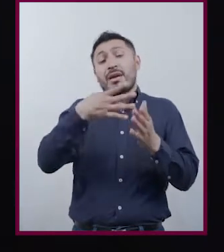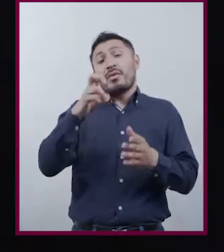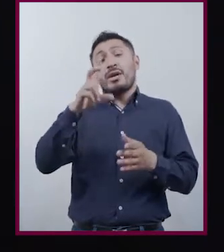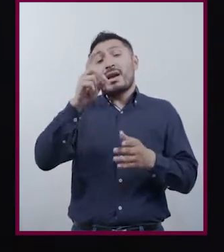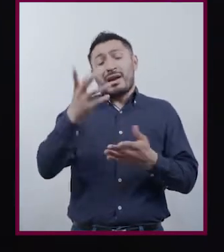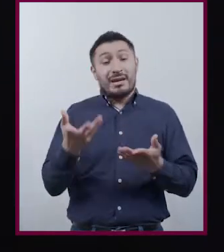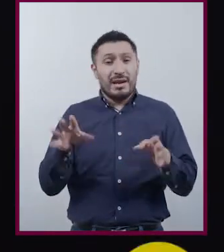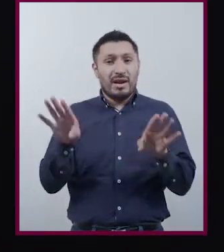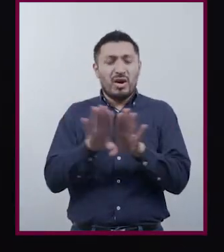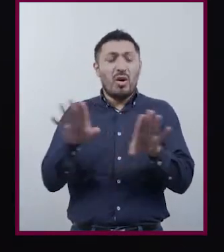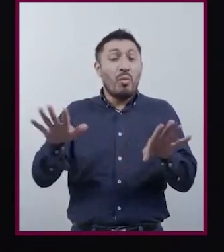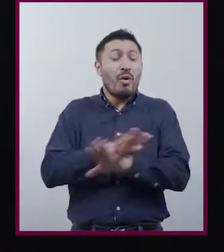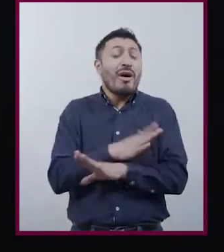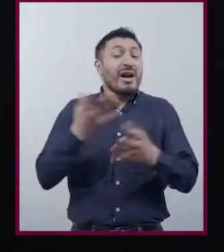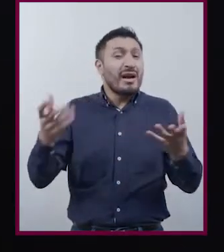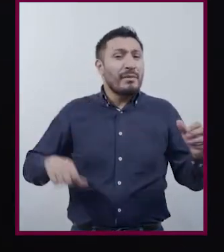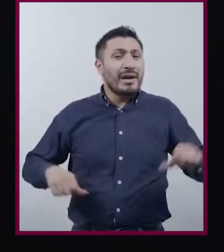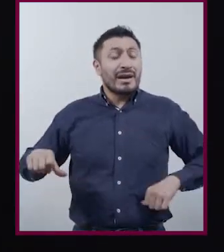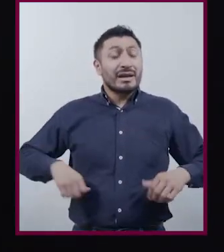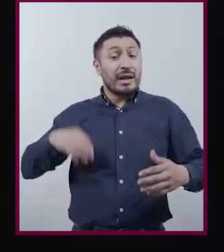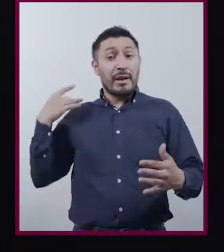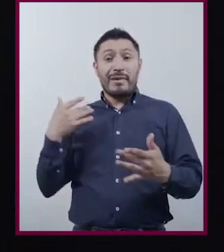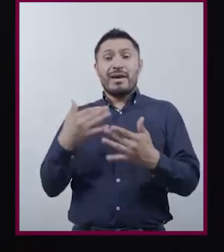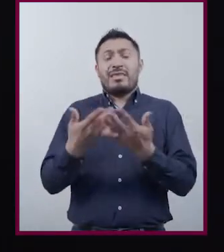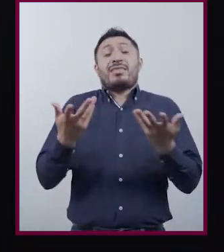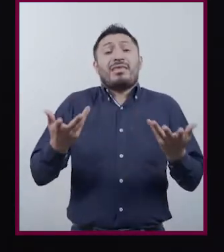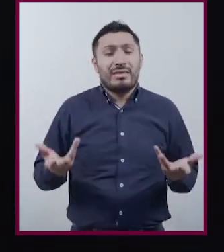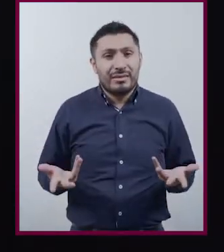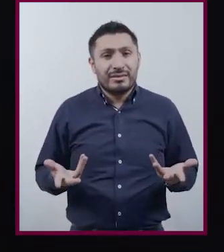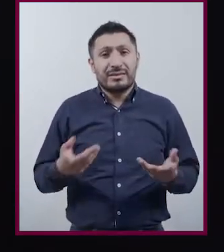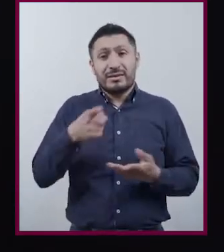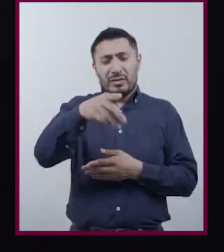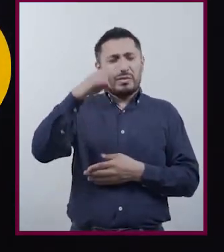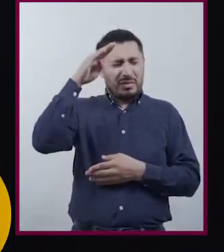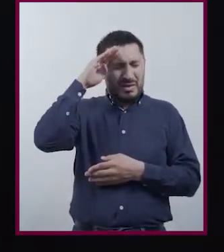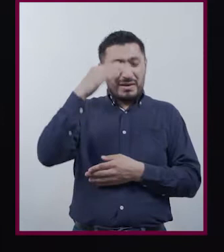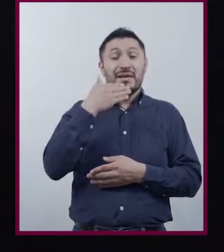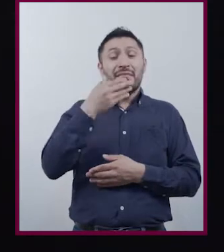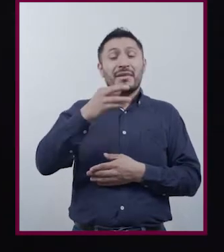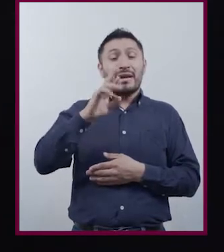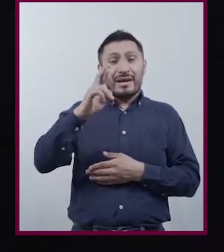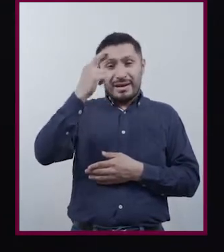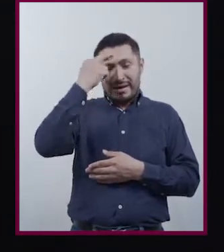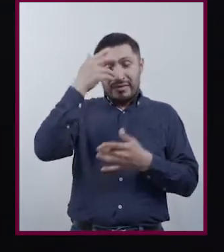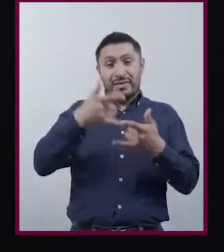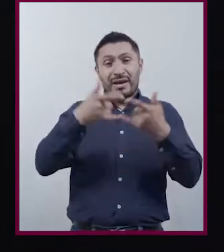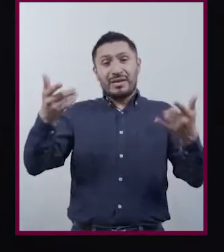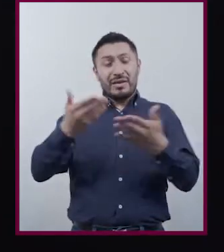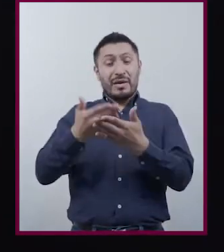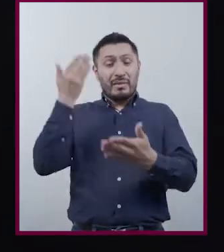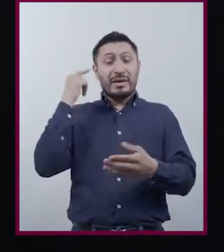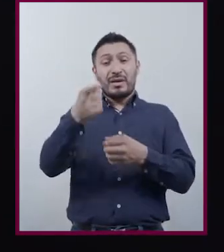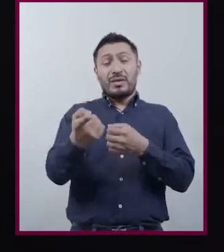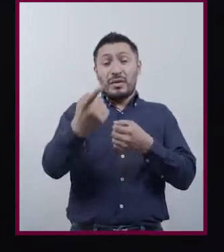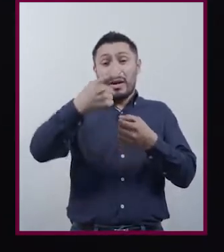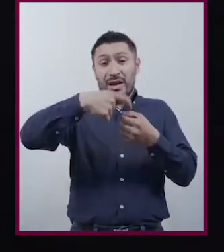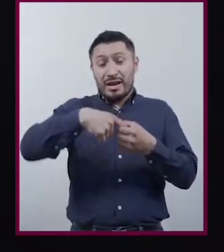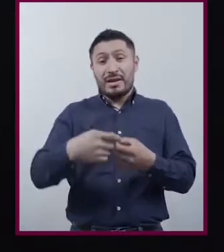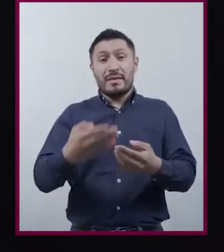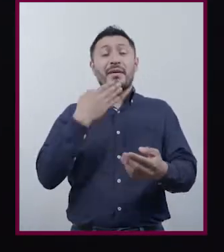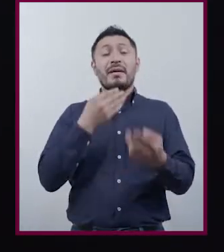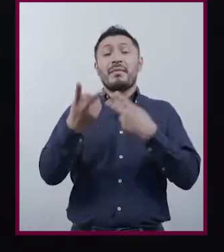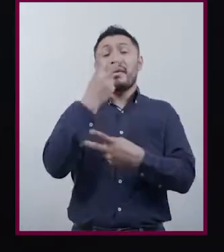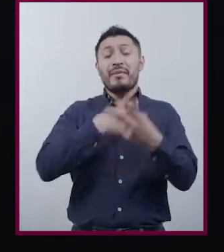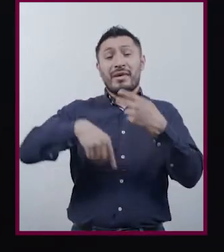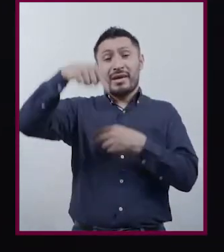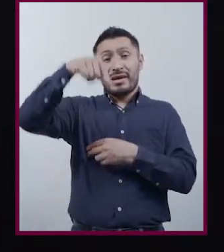cambiado sus dinámicas sociales en la actualidad? Si lo piensas bien, el pasado no ha pasado. Conéctate. Bienvenida, bienvenido.